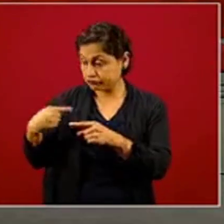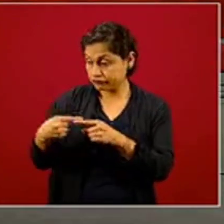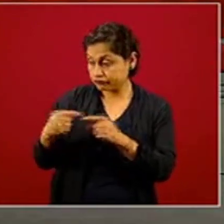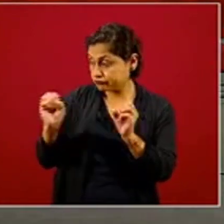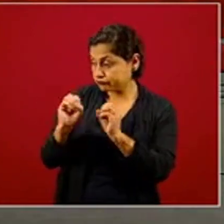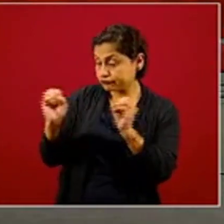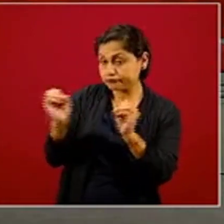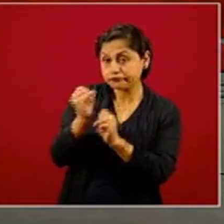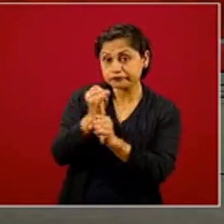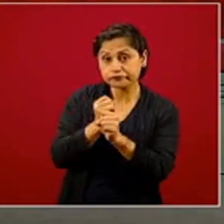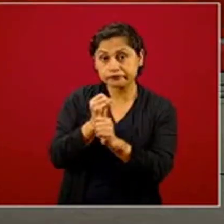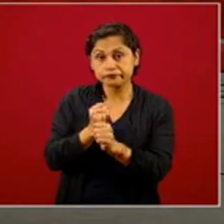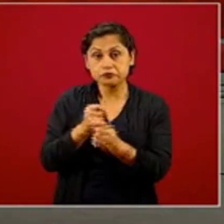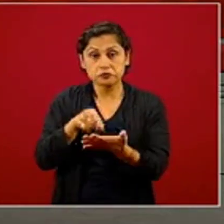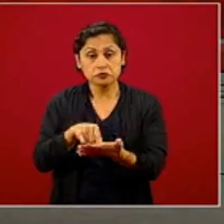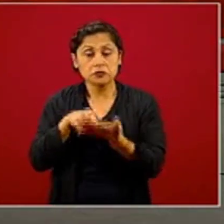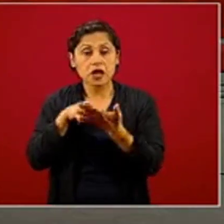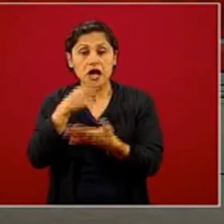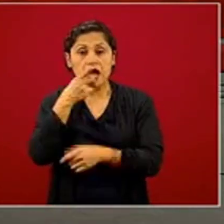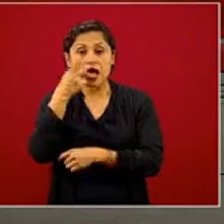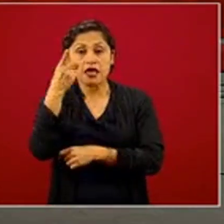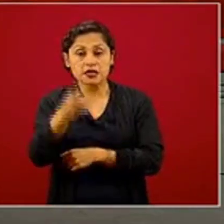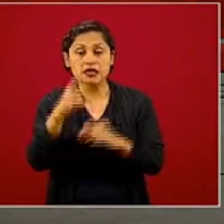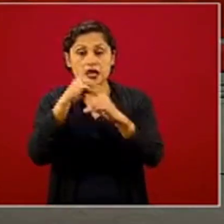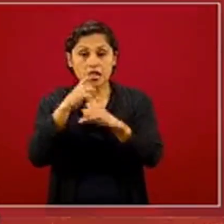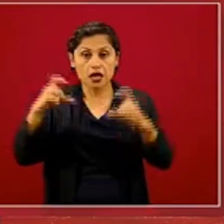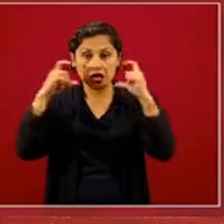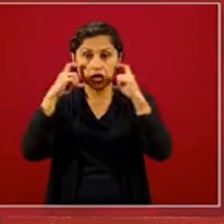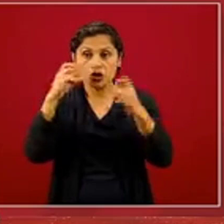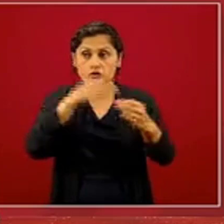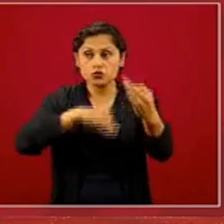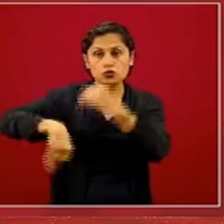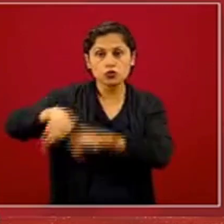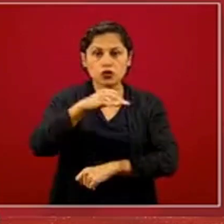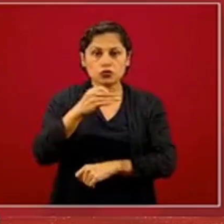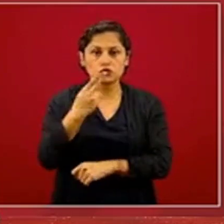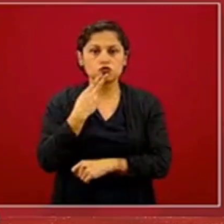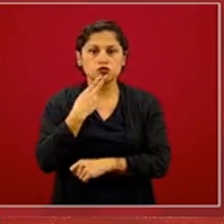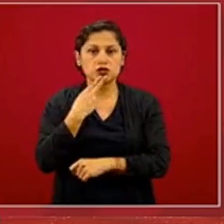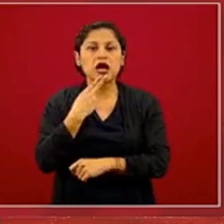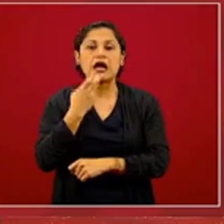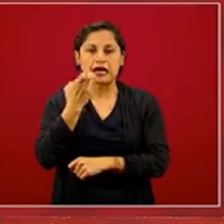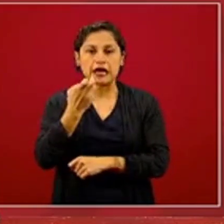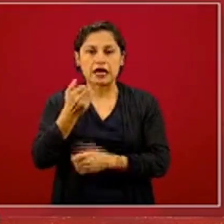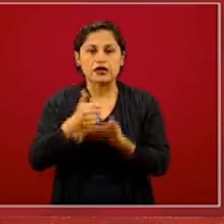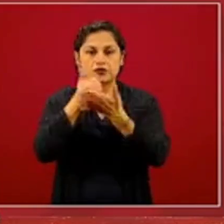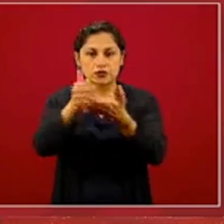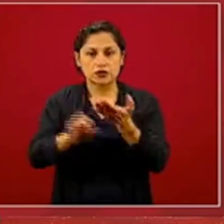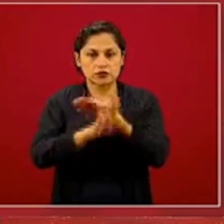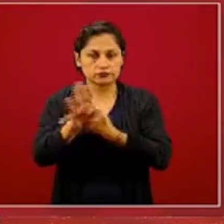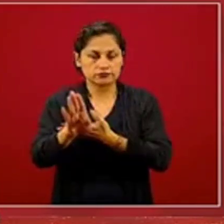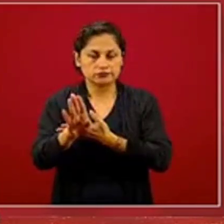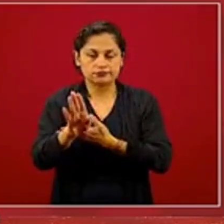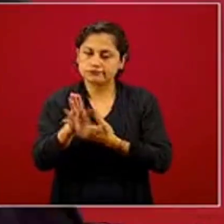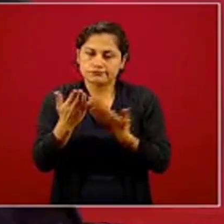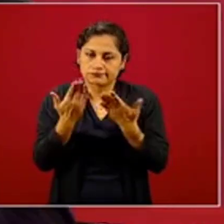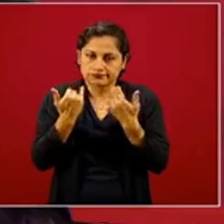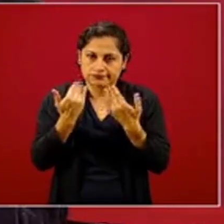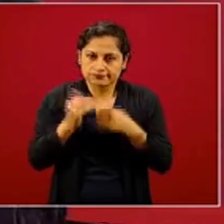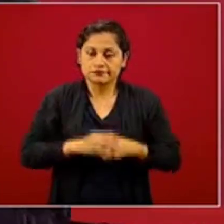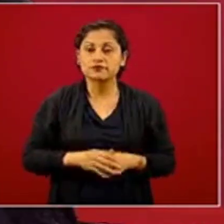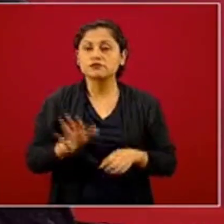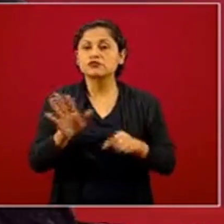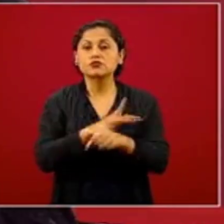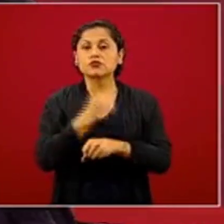ser útil en forma generalizada. ¿Por qué razón? Porque el uso de cubrebocas requiere